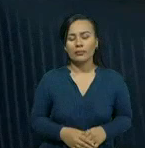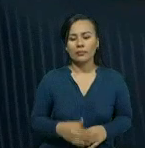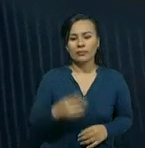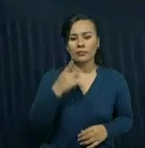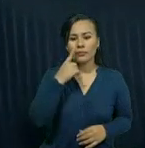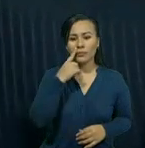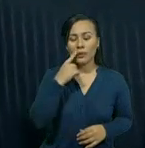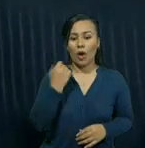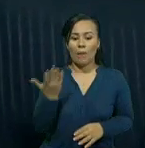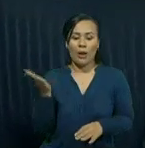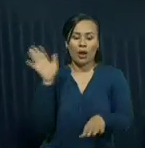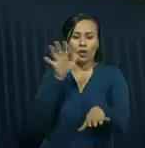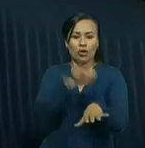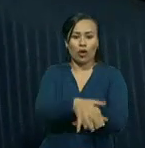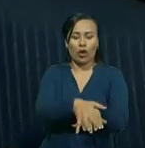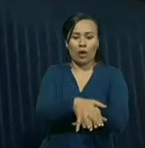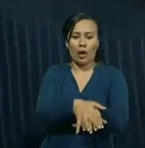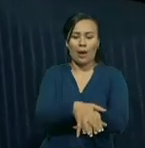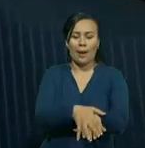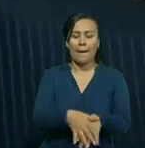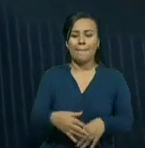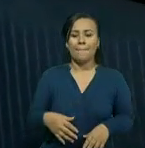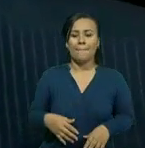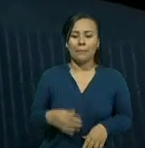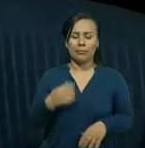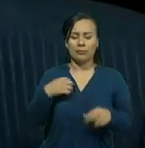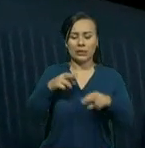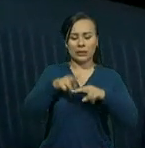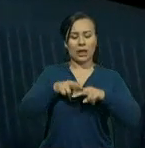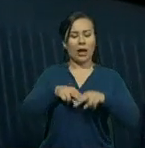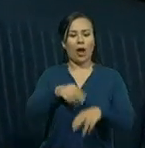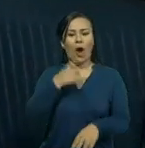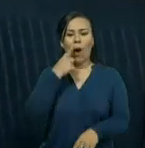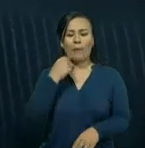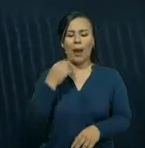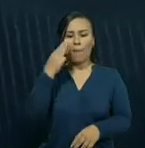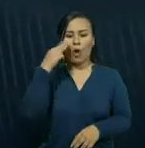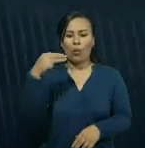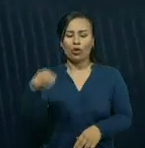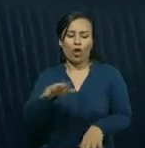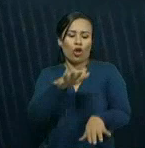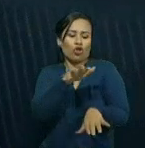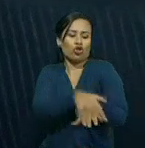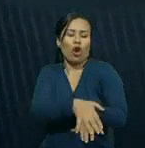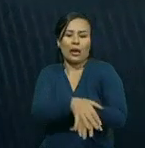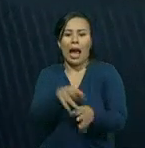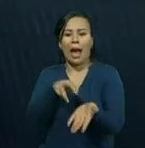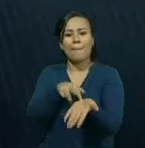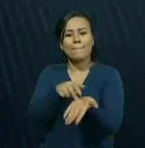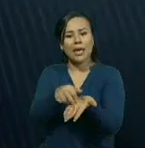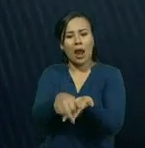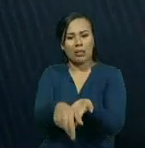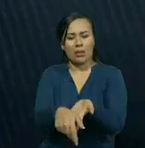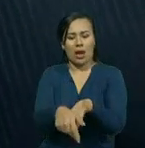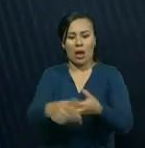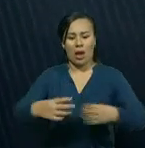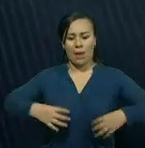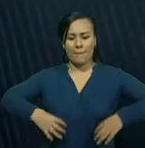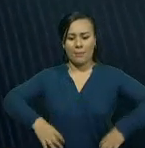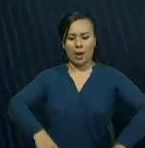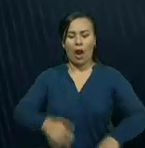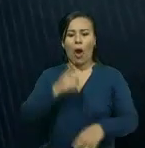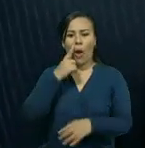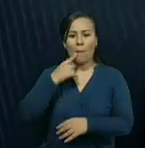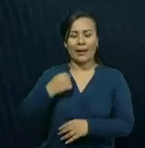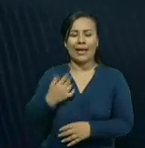las de la pierna de la menor y posteriormente le volvió a poner la mano más arriba del